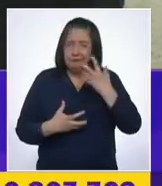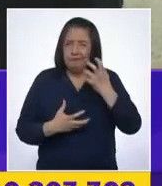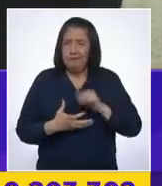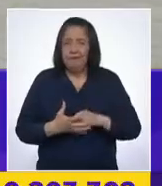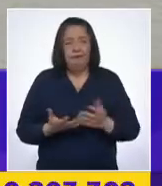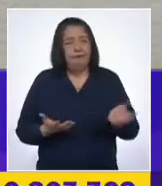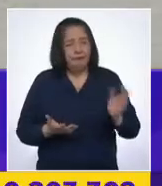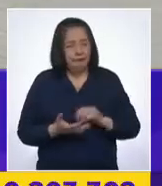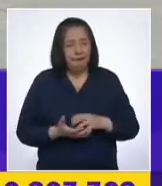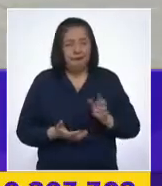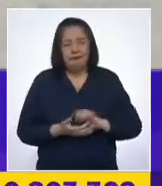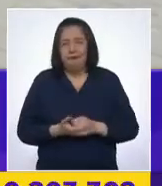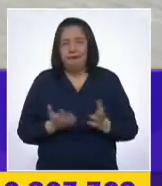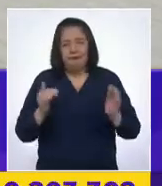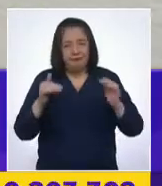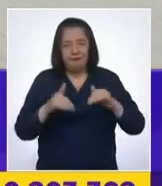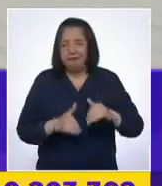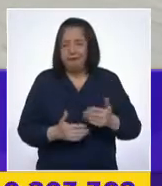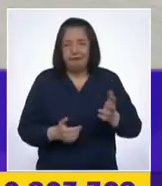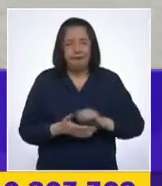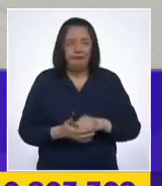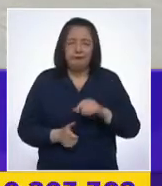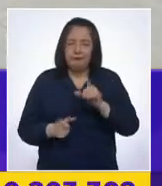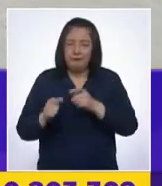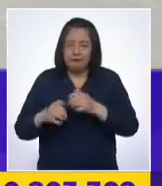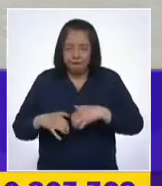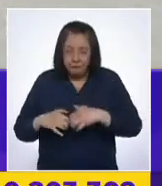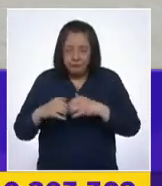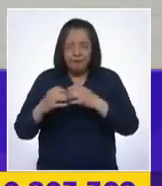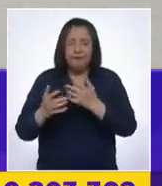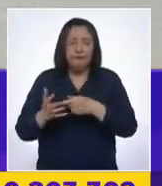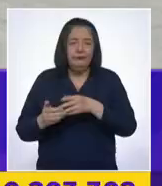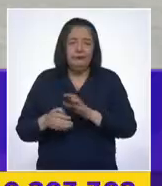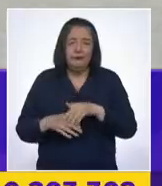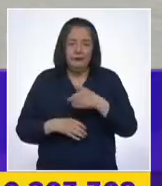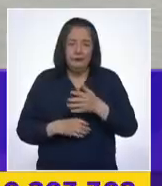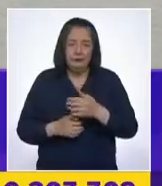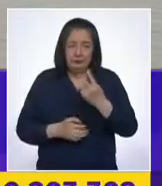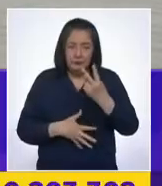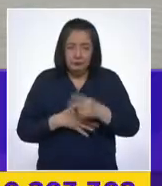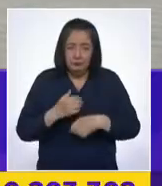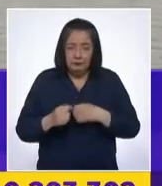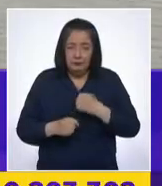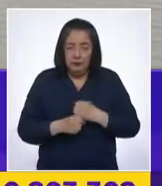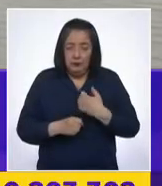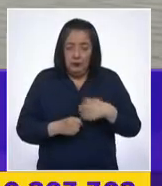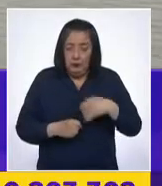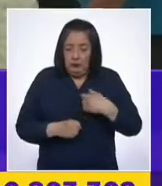se afecta así a aquellos que están intentando reactivarse después de estos 2 años donde ha